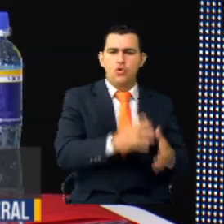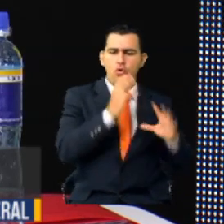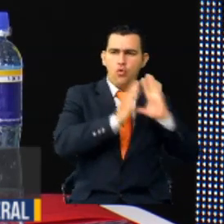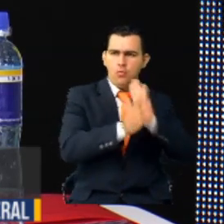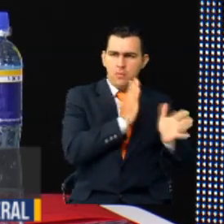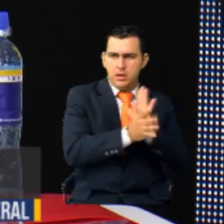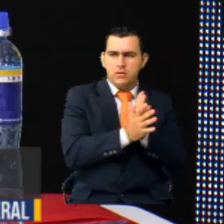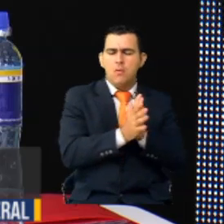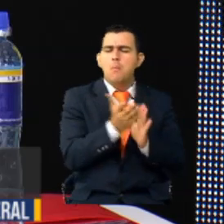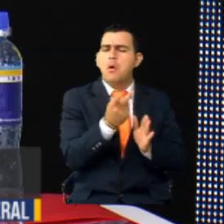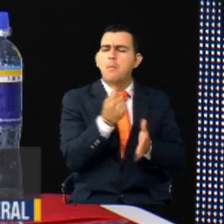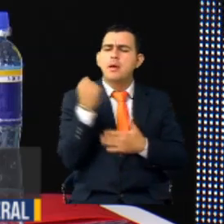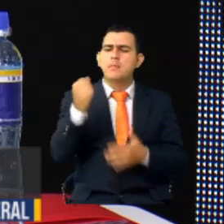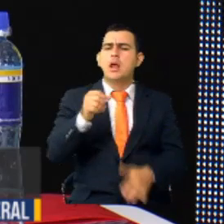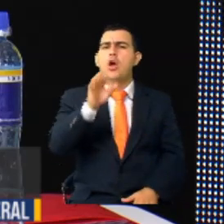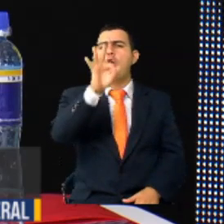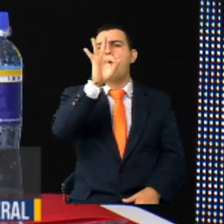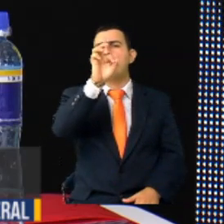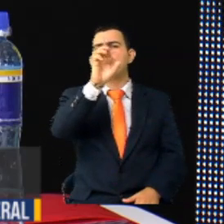alrededor de los